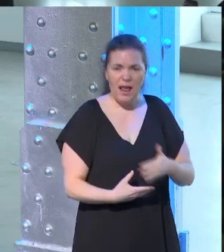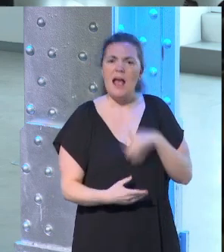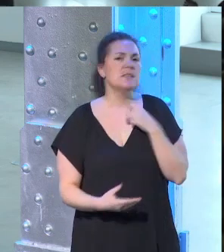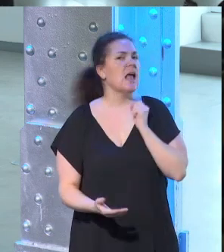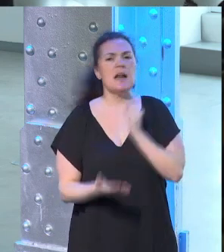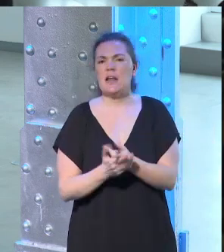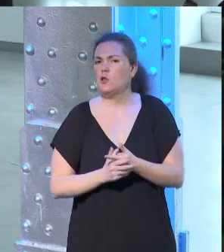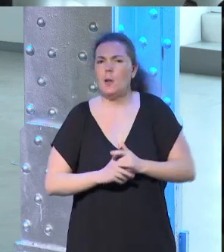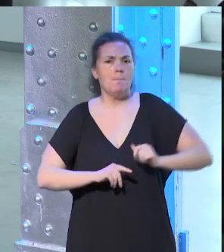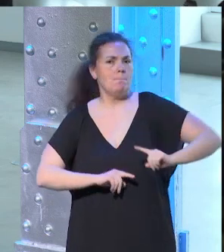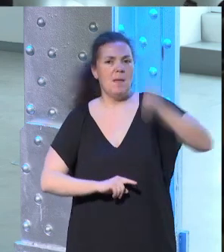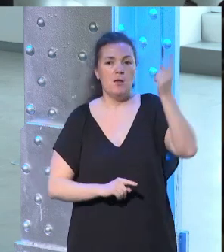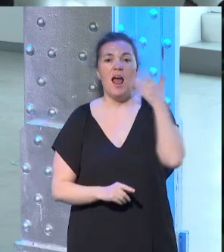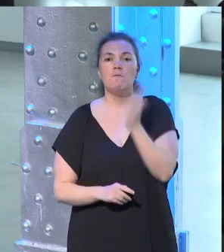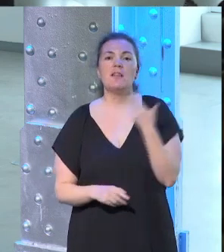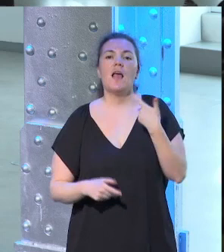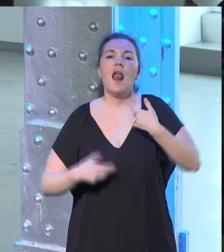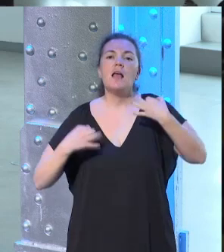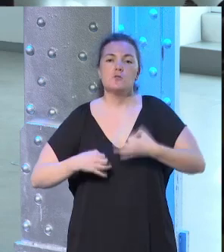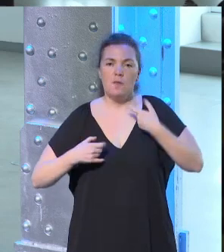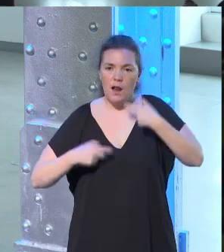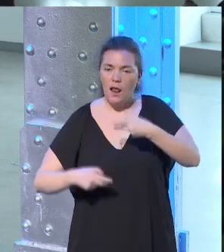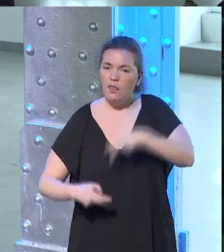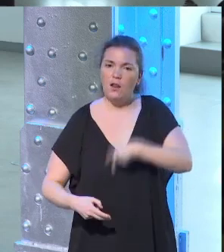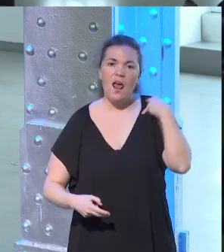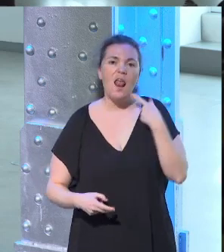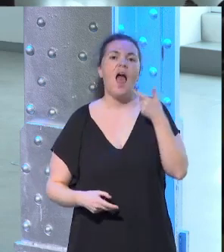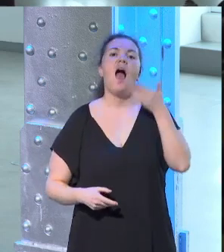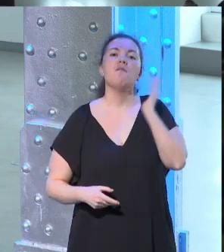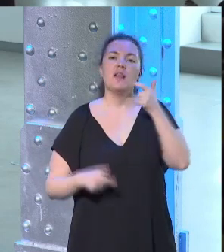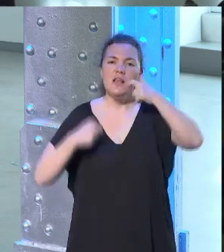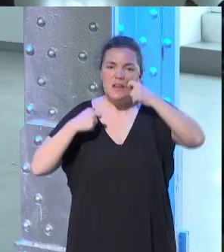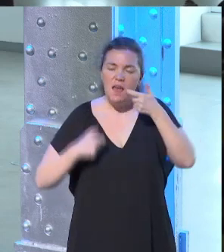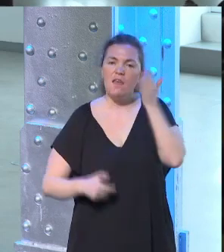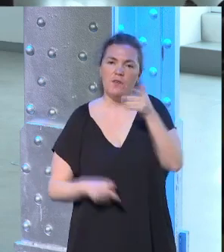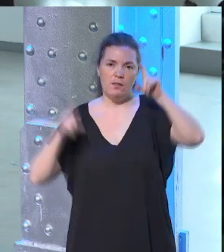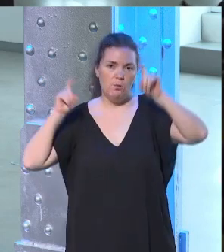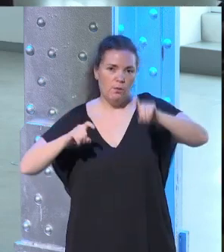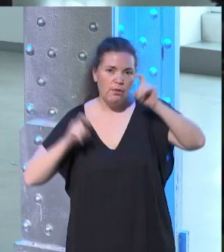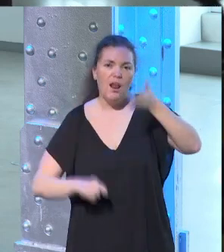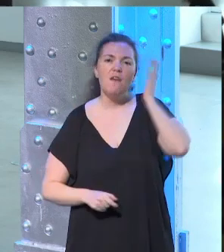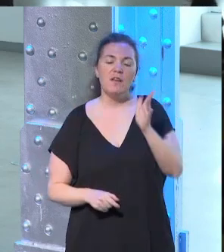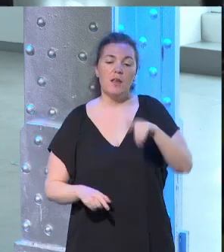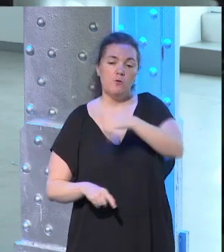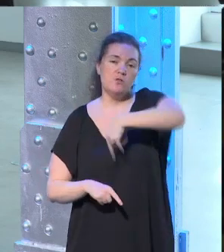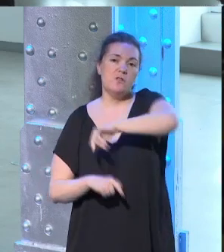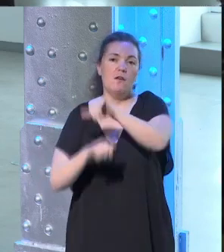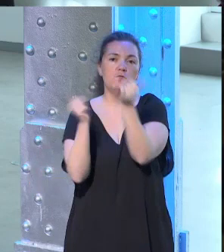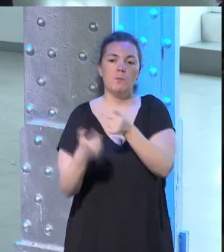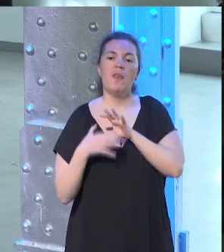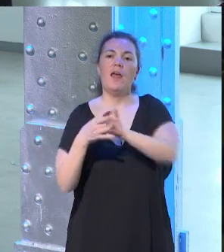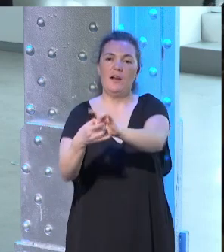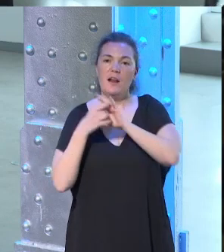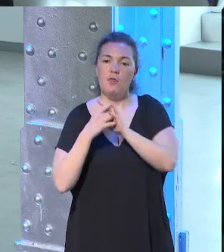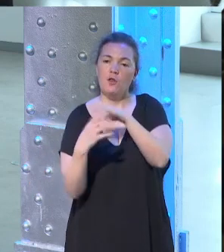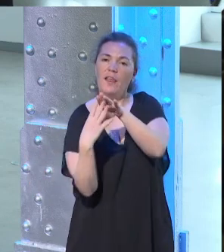reto afecta a la seguridad nacional, afecta a la sanidad, afecta a la educación, afecta a nuestra forma de relacionarnos y entender